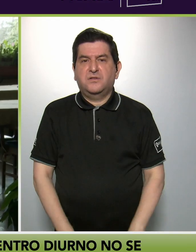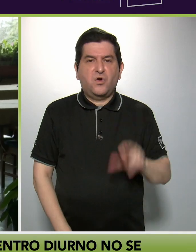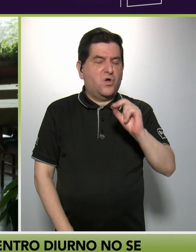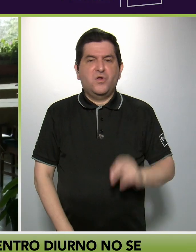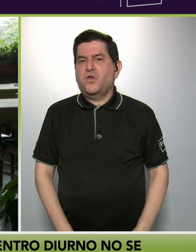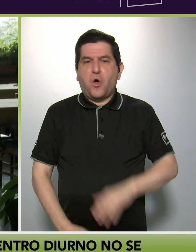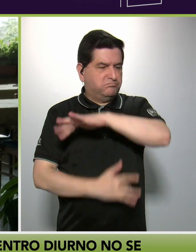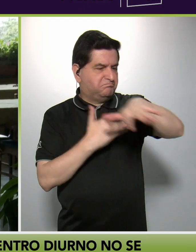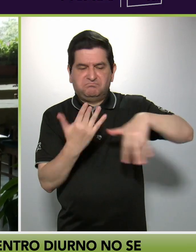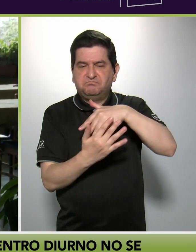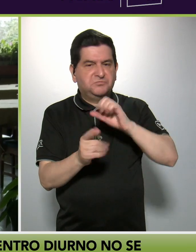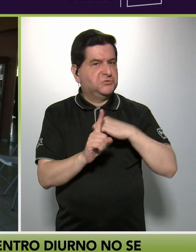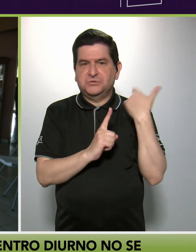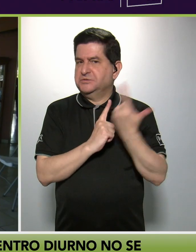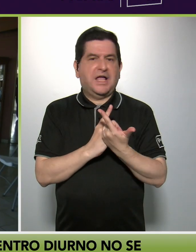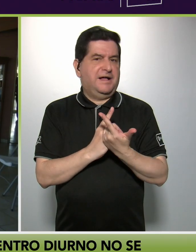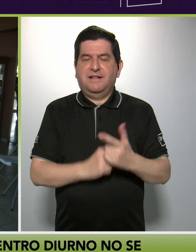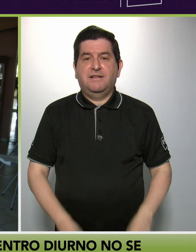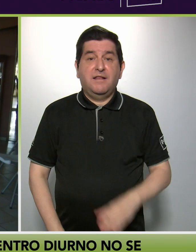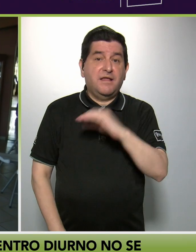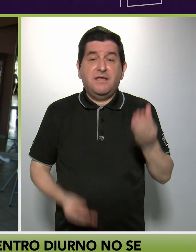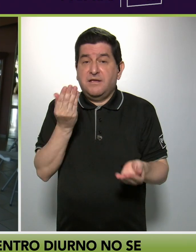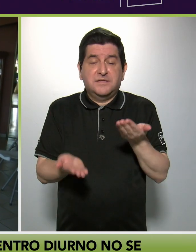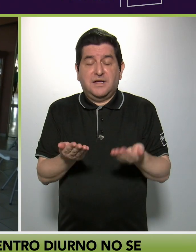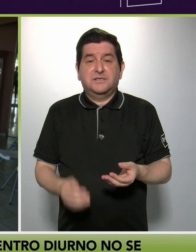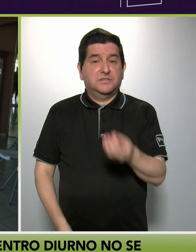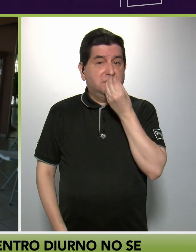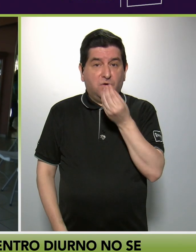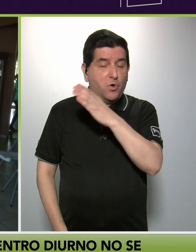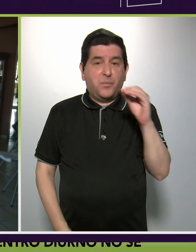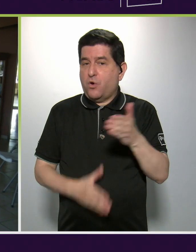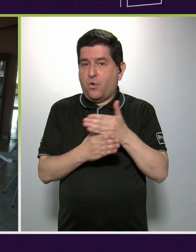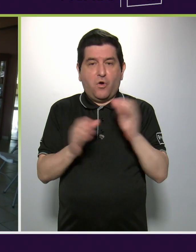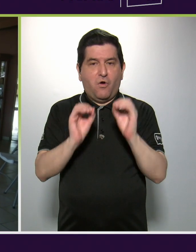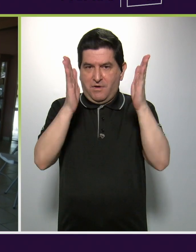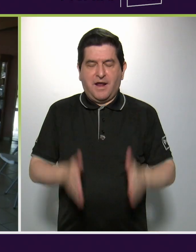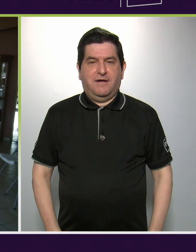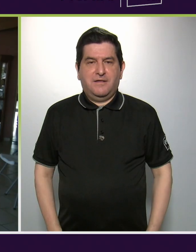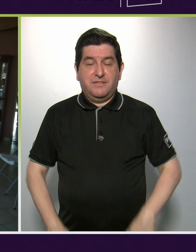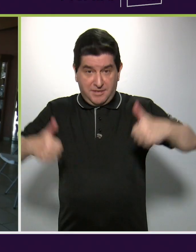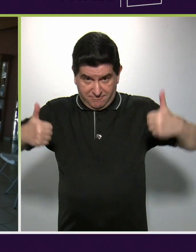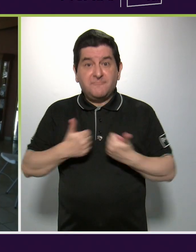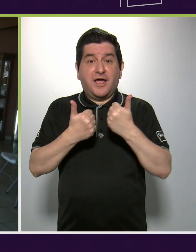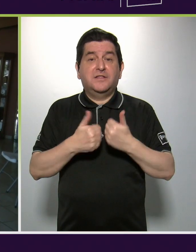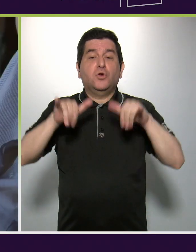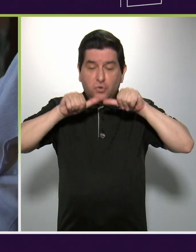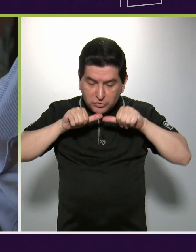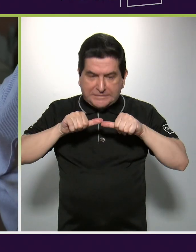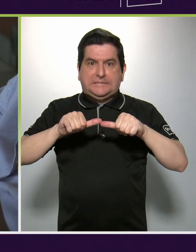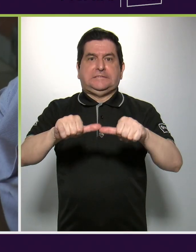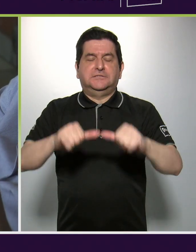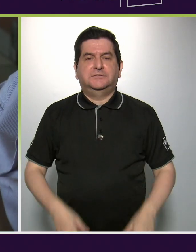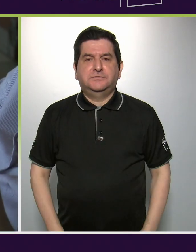no socializan, no alimentan y eventualmente no tienen con quién compartir. Pero eso presenta un reto a nivel de la